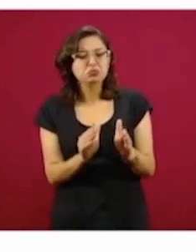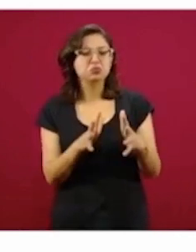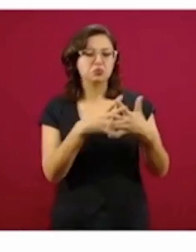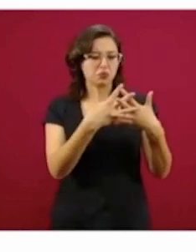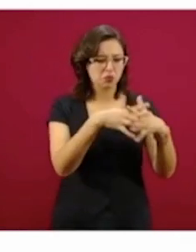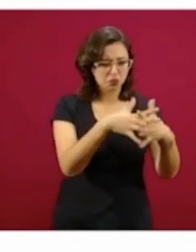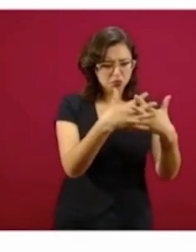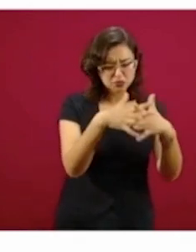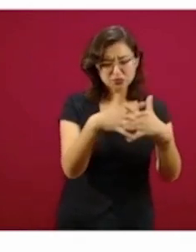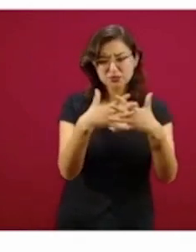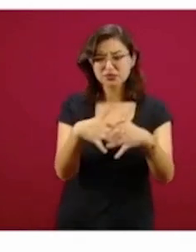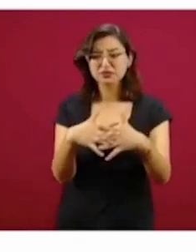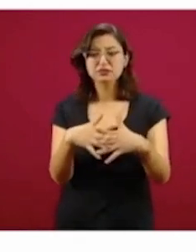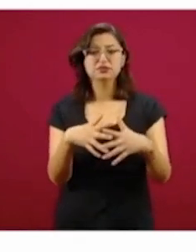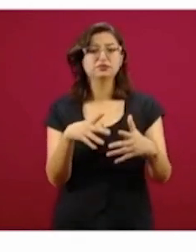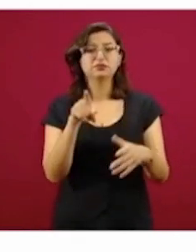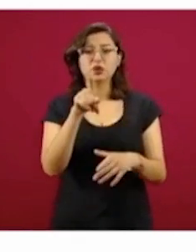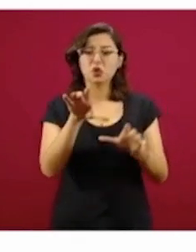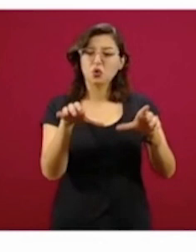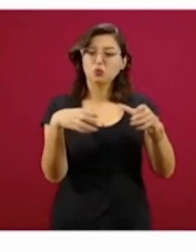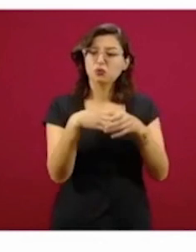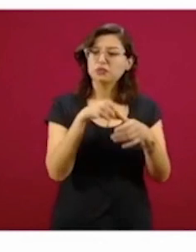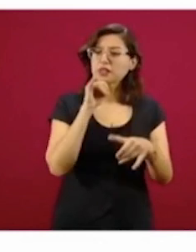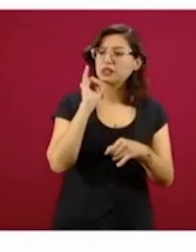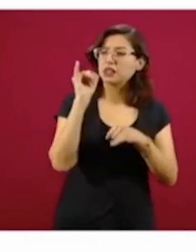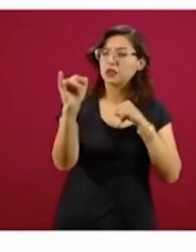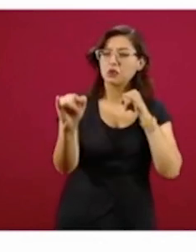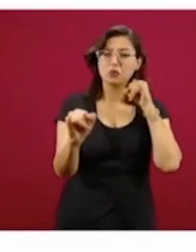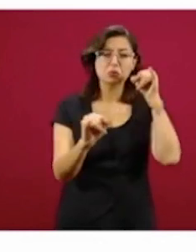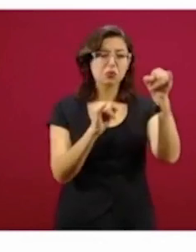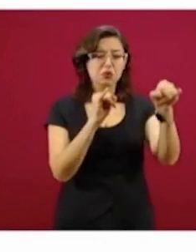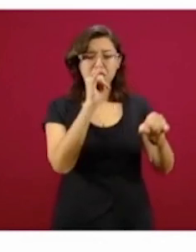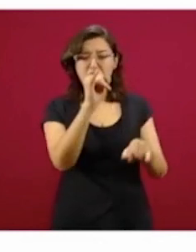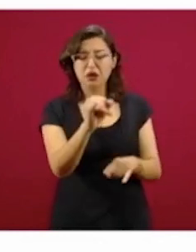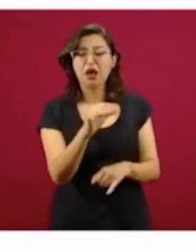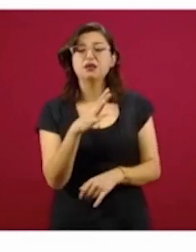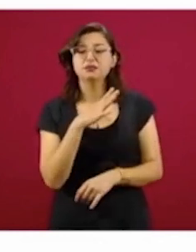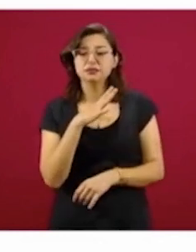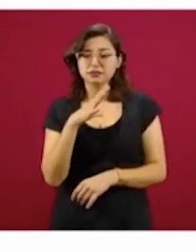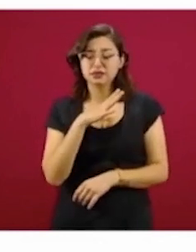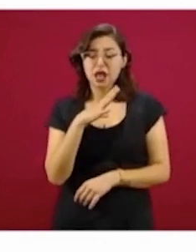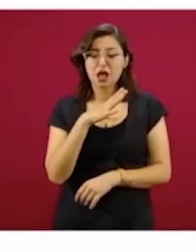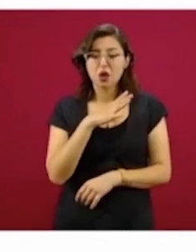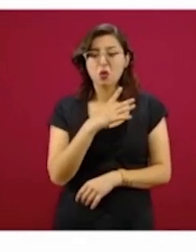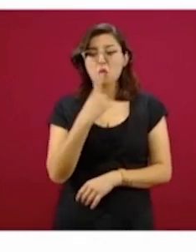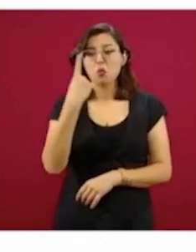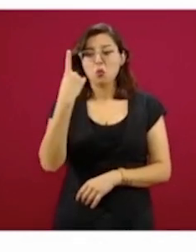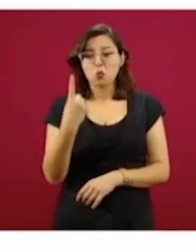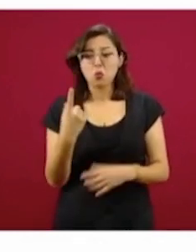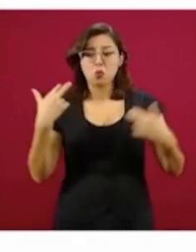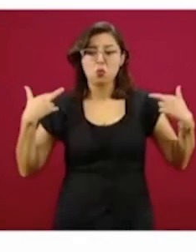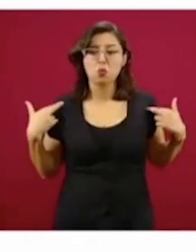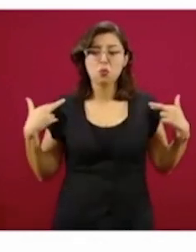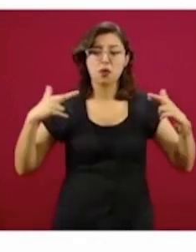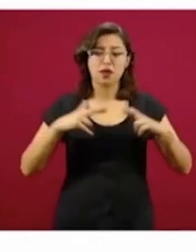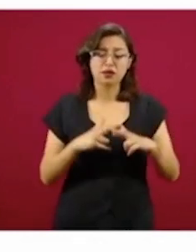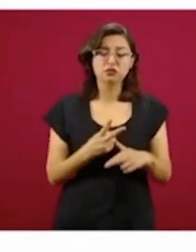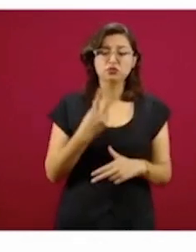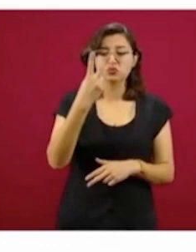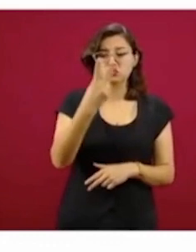pequeñas que están en las comunidades más apartadas donde un maestro dos maestros maestras